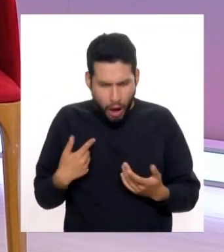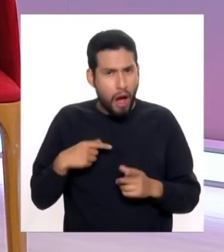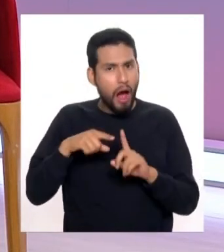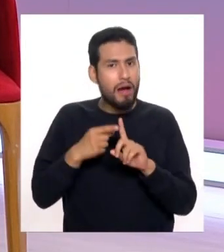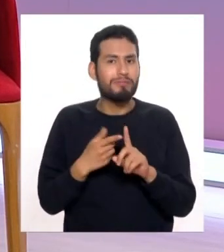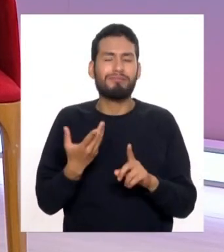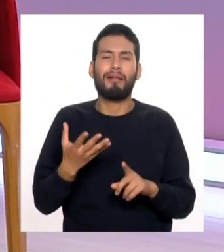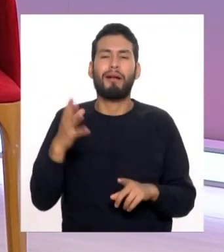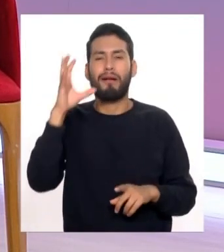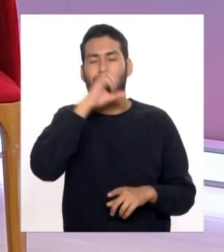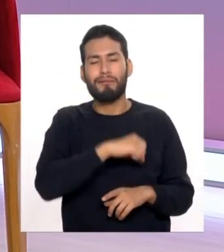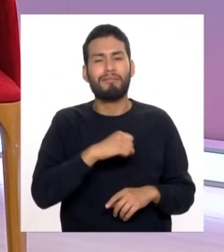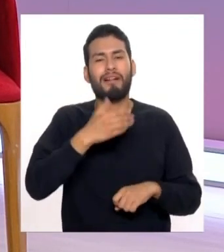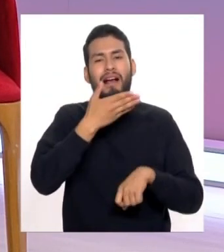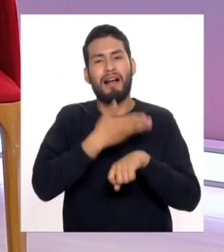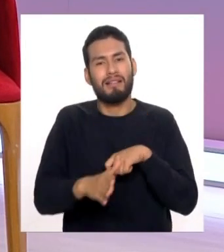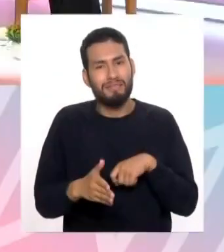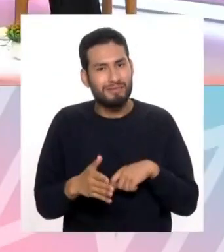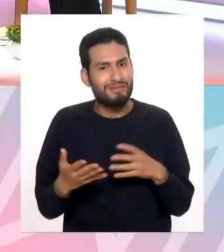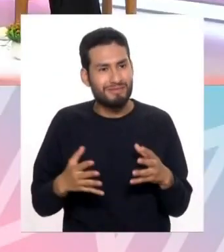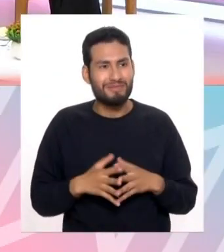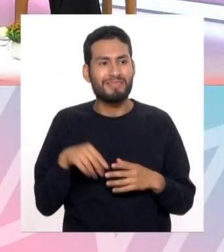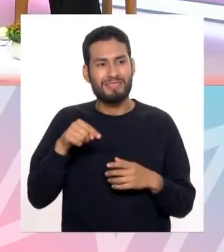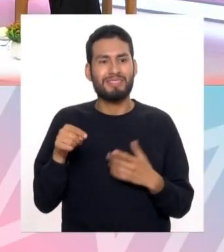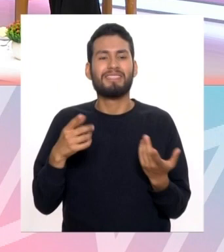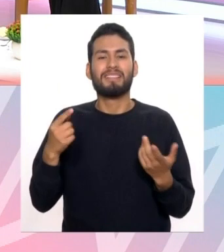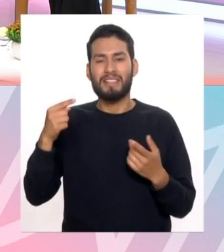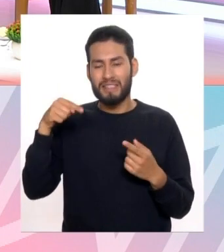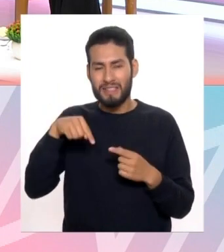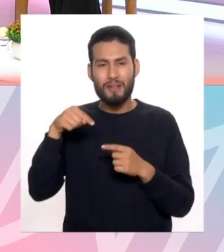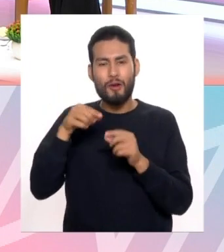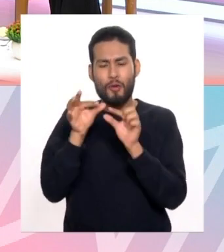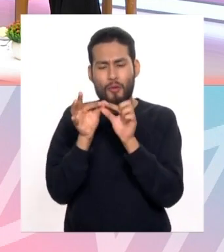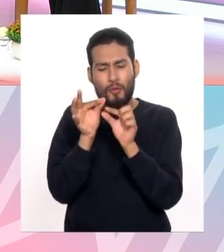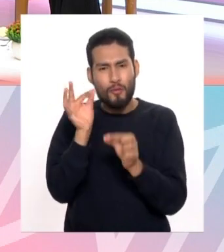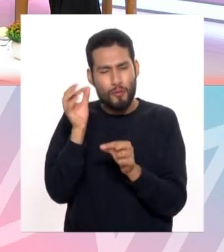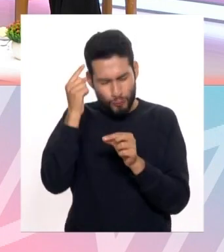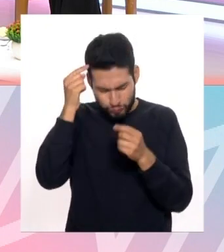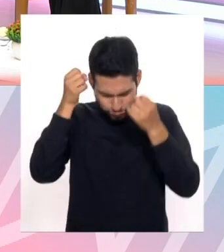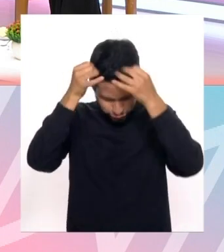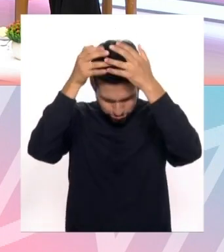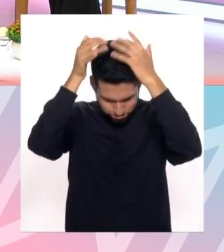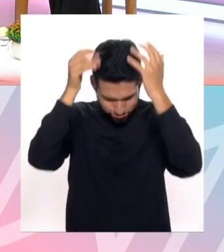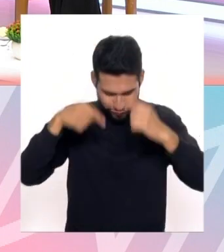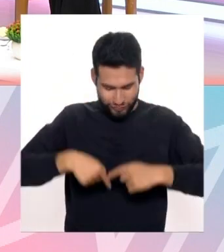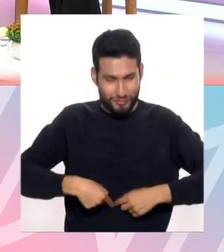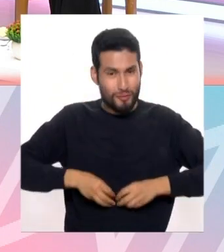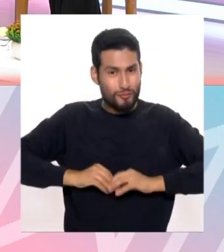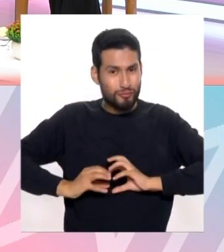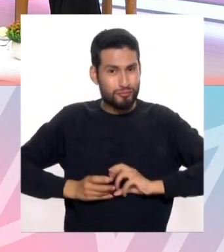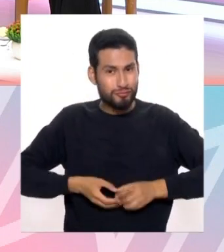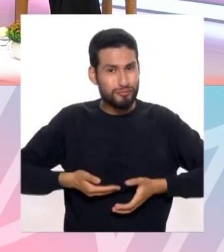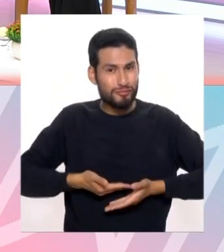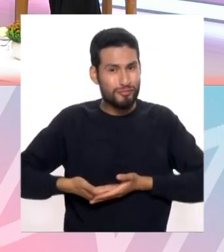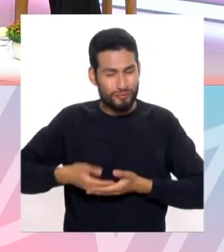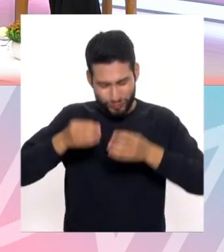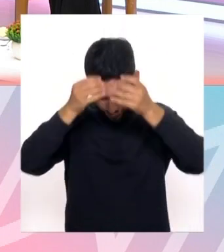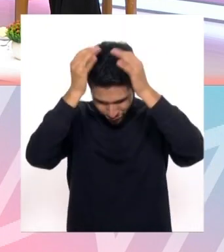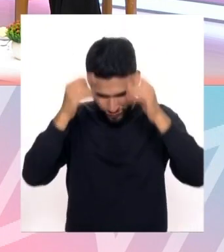gestando, ya se está generando el tubo neural, y el ácido fólico tiene pues una importancia muy